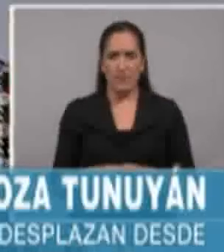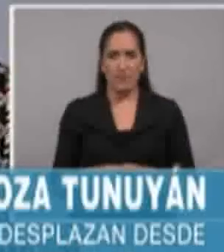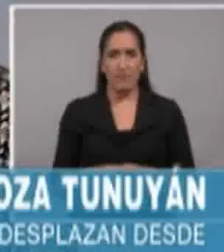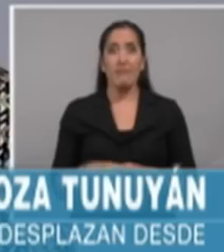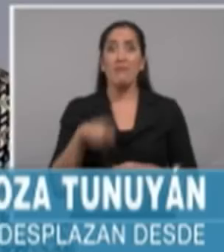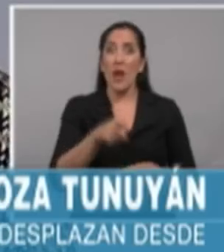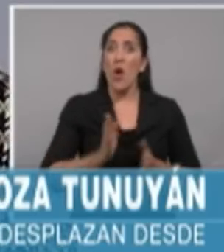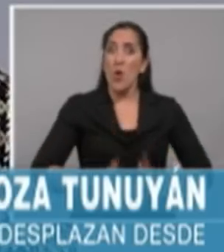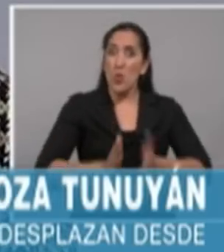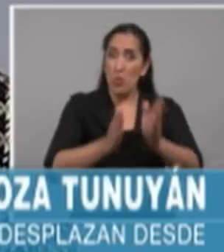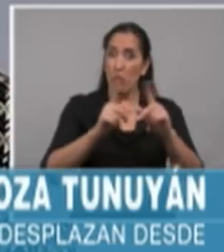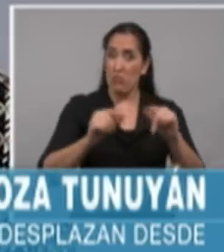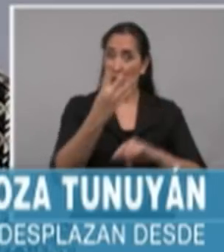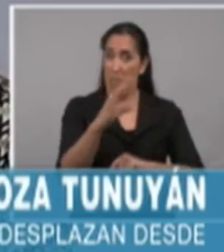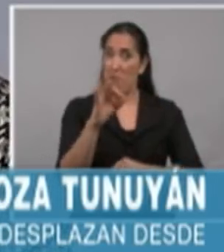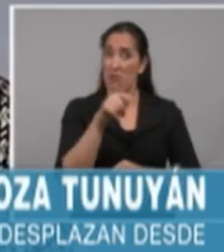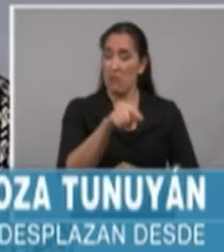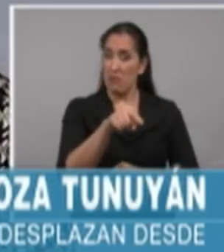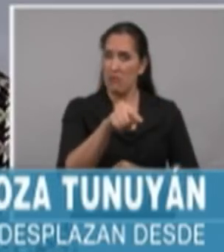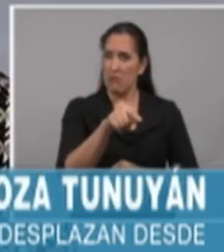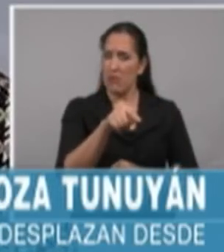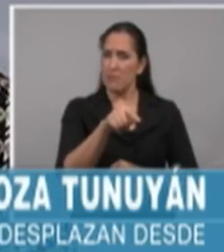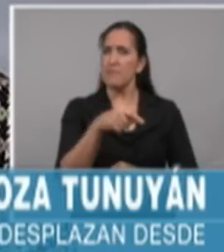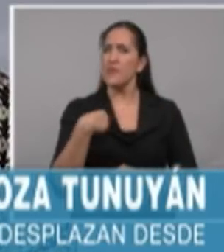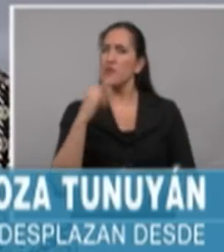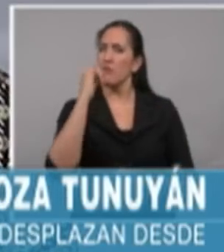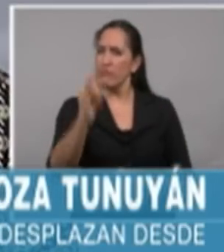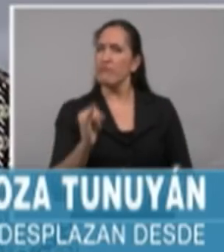Esta ruta 40, quiero decirles